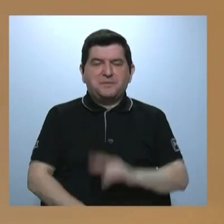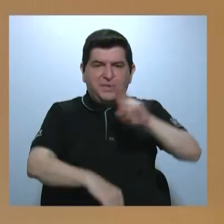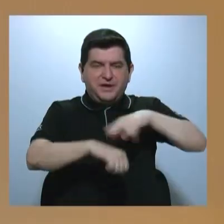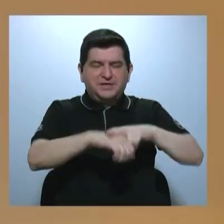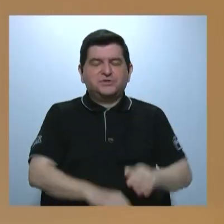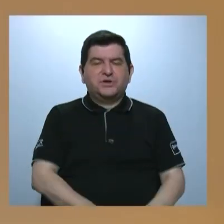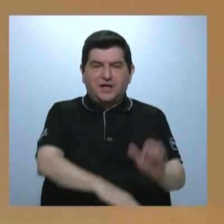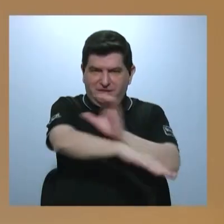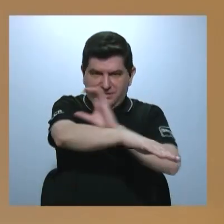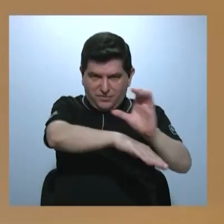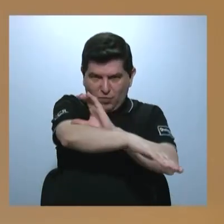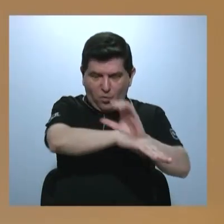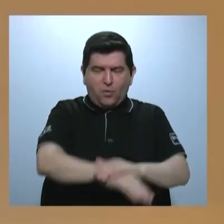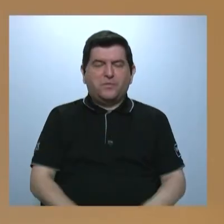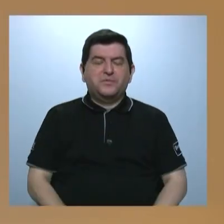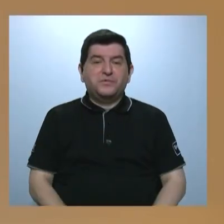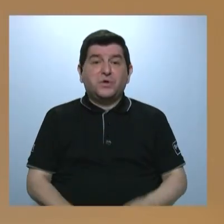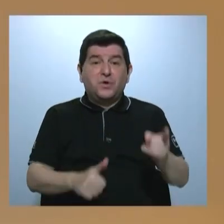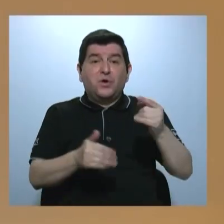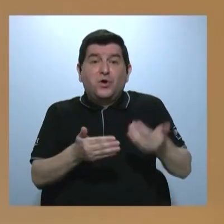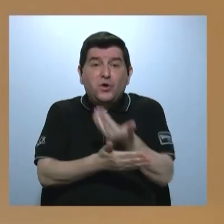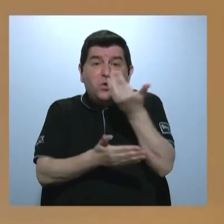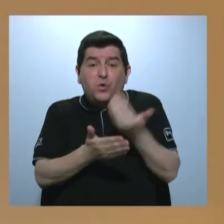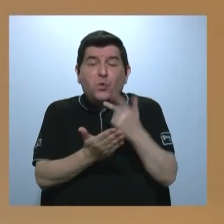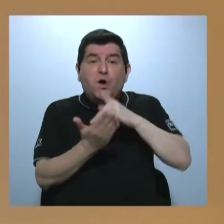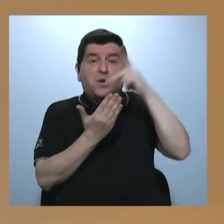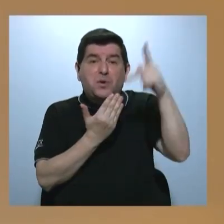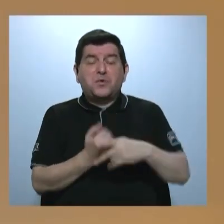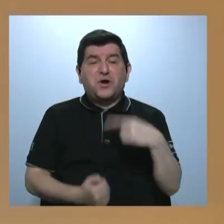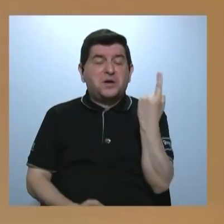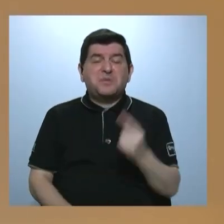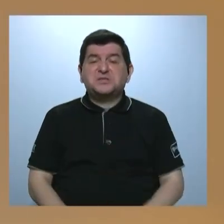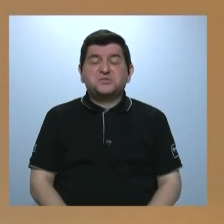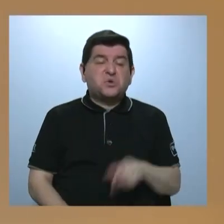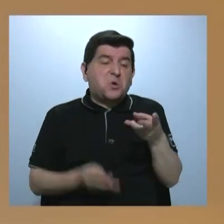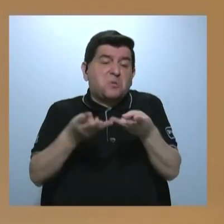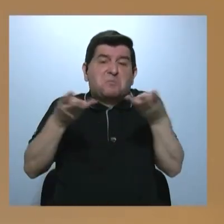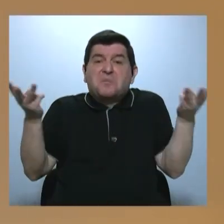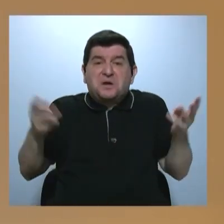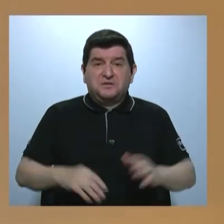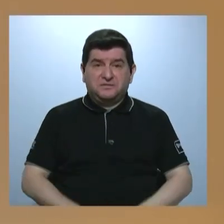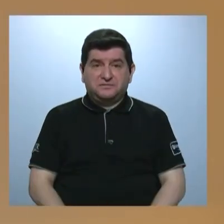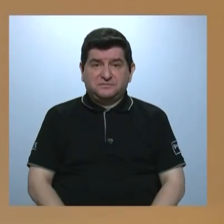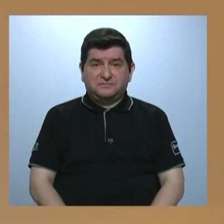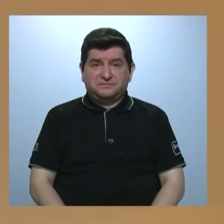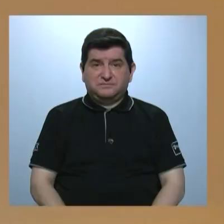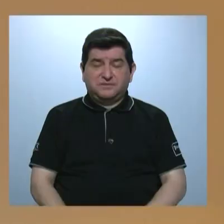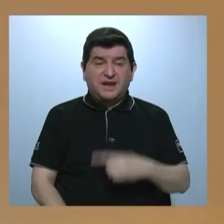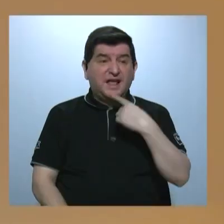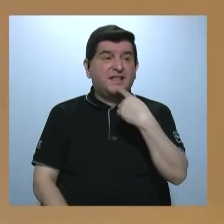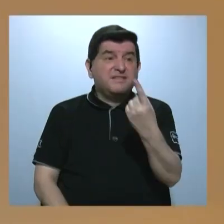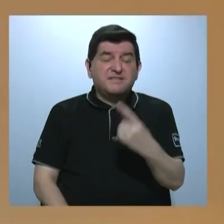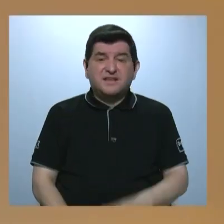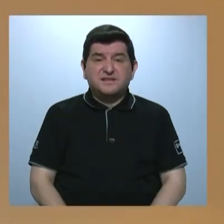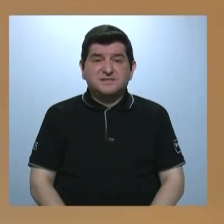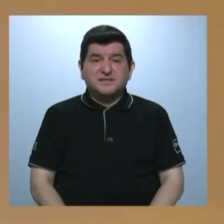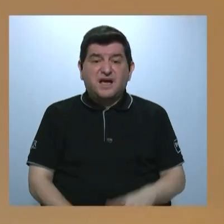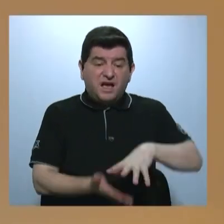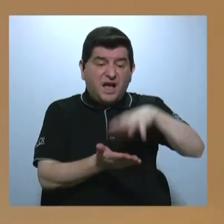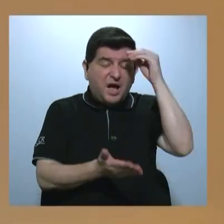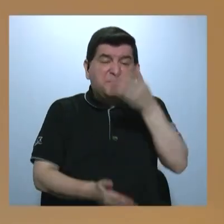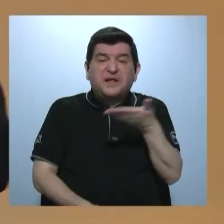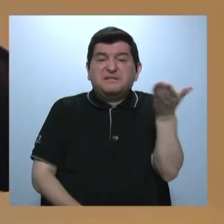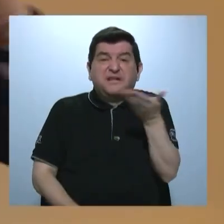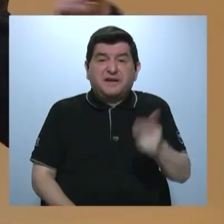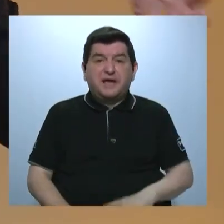Educativa, lo que podemos ver es que el nuevo programa es solo una malla curricular, es decir, dice de forma nueva que tienen que aprender los estudiantes